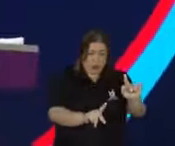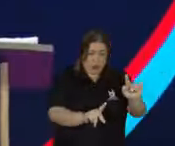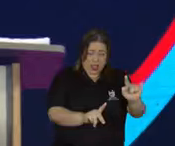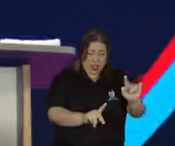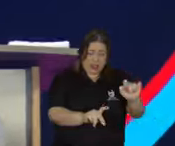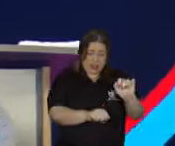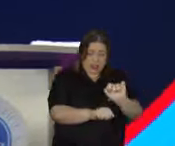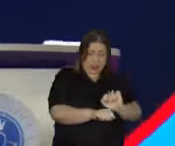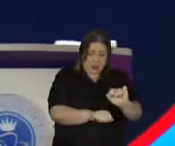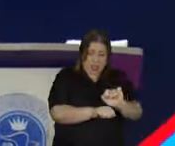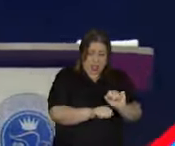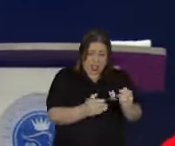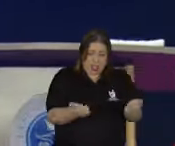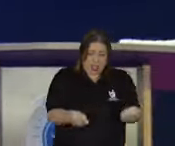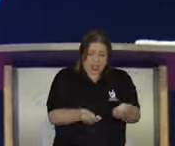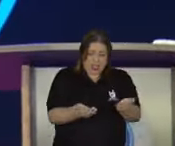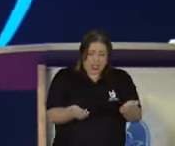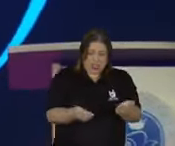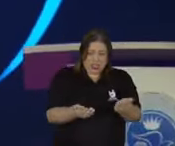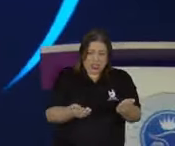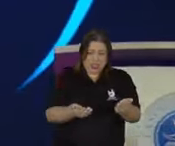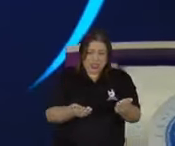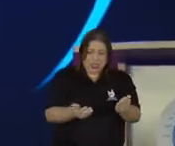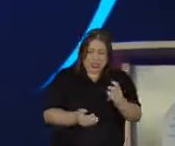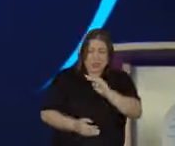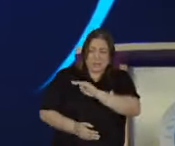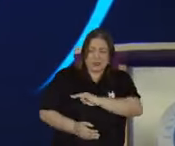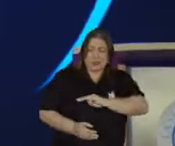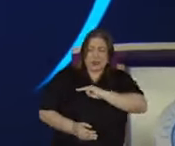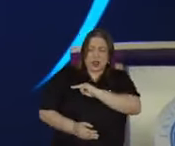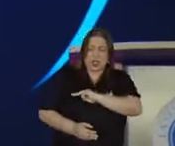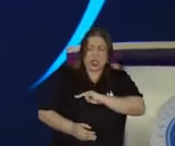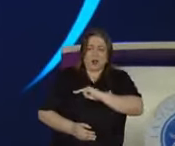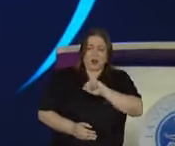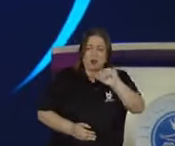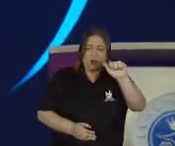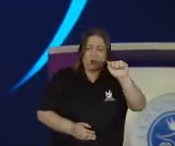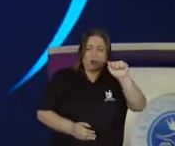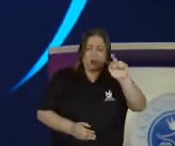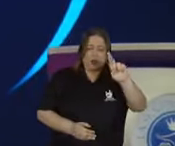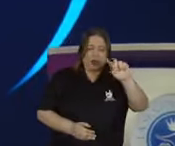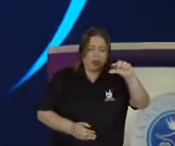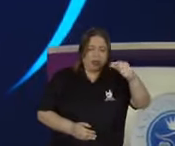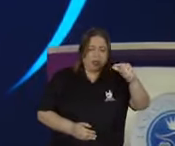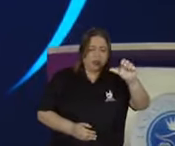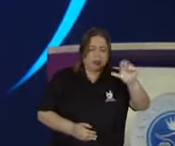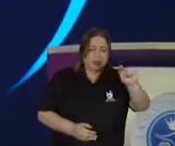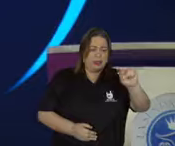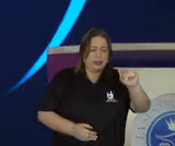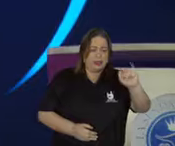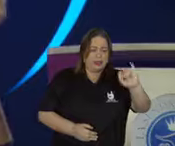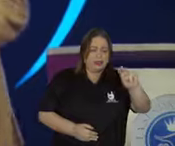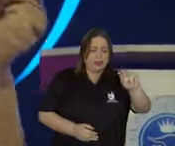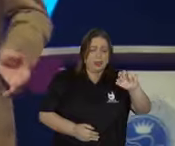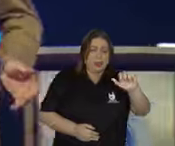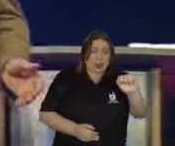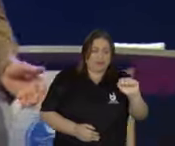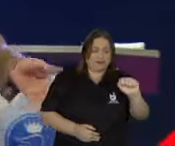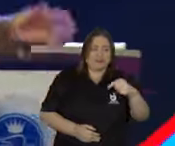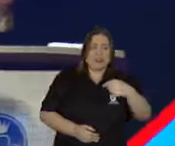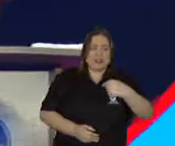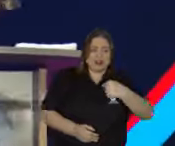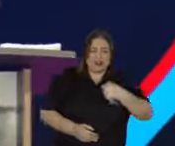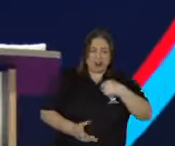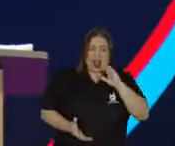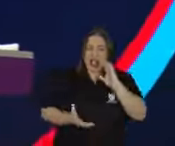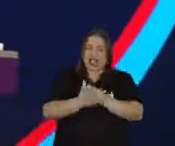aquí justo, es un misionero argentino casado con una puertorriqueña, que